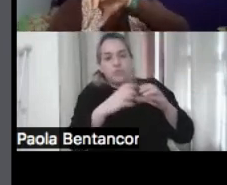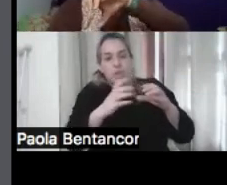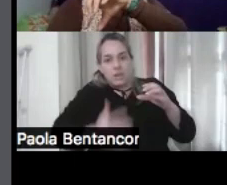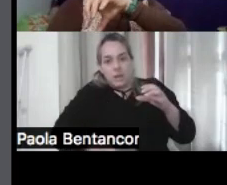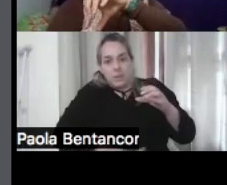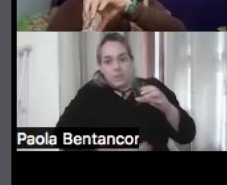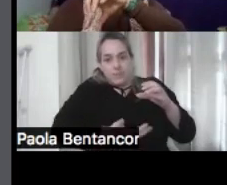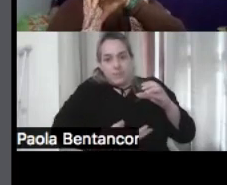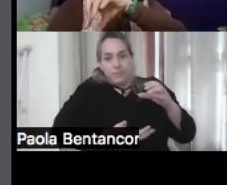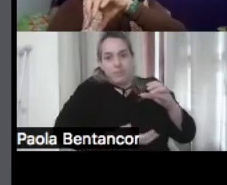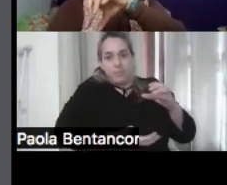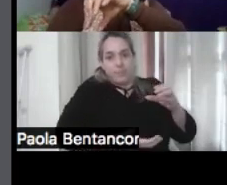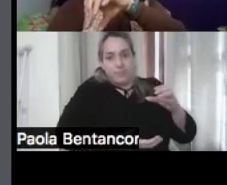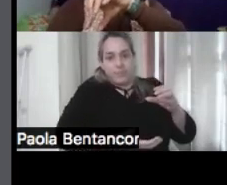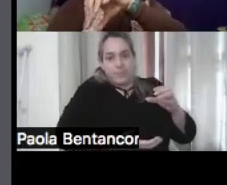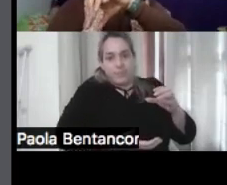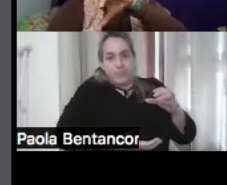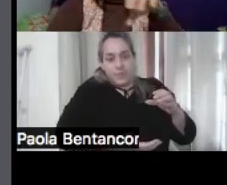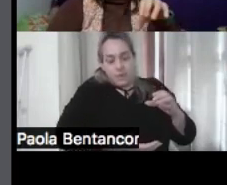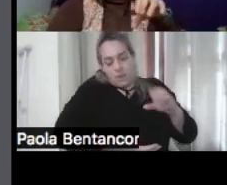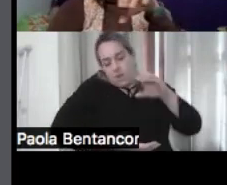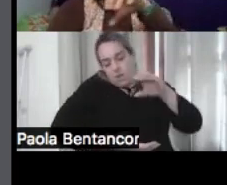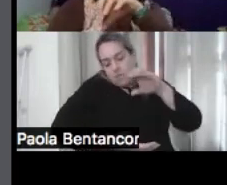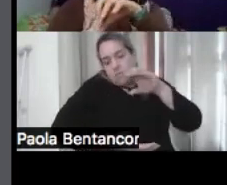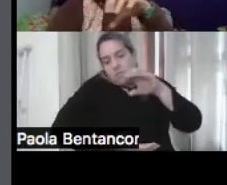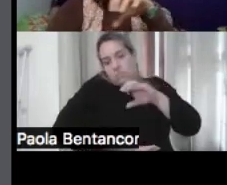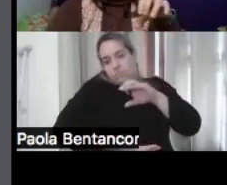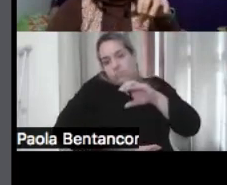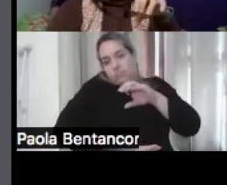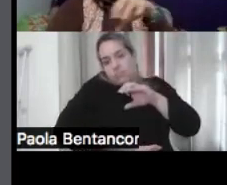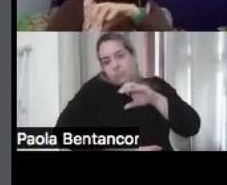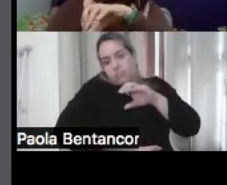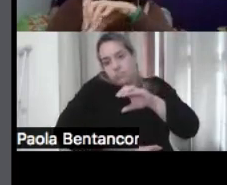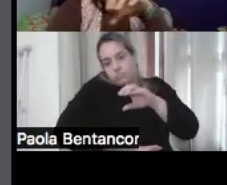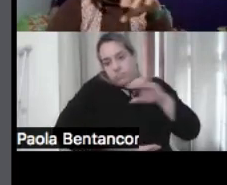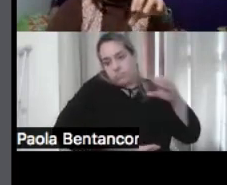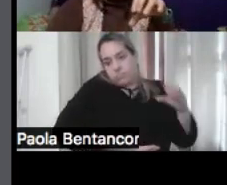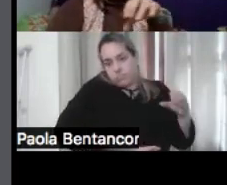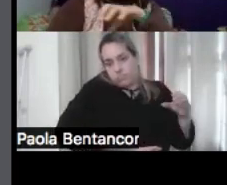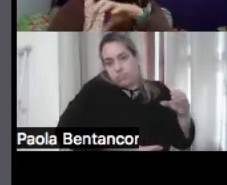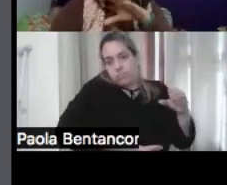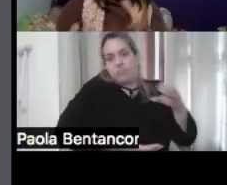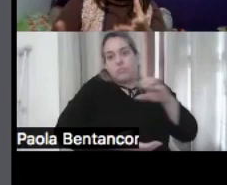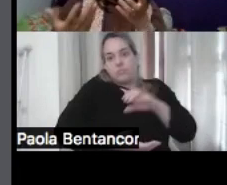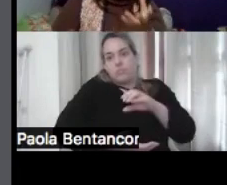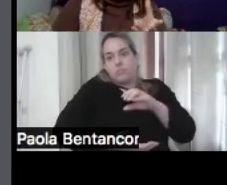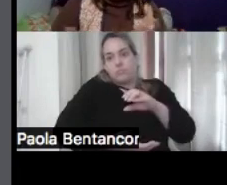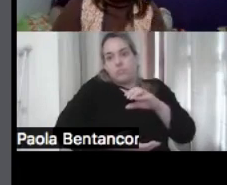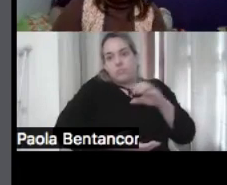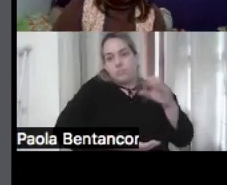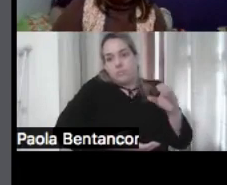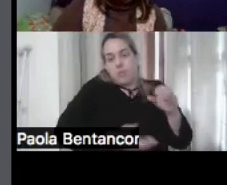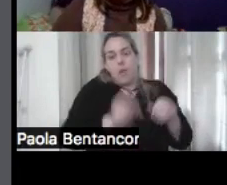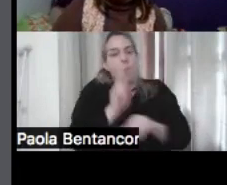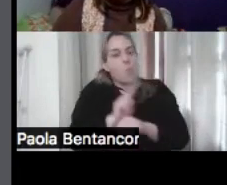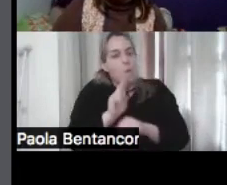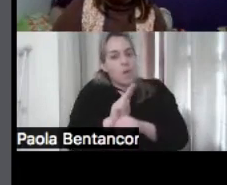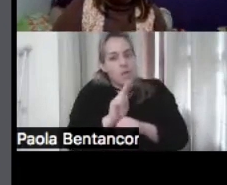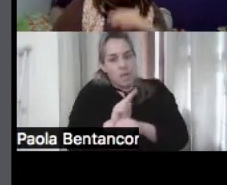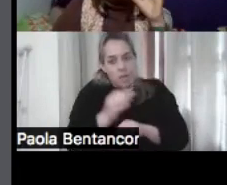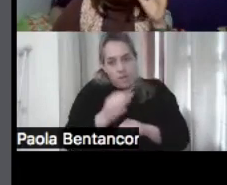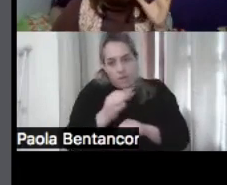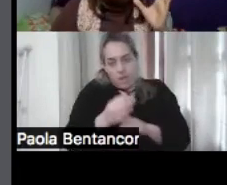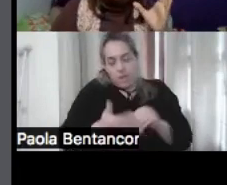hija, sostener el biberón, sacarlo, digamos, con total seguridad de la actividad que estaba